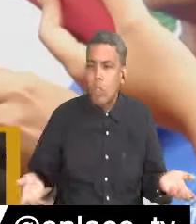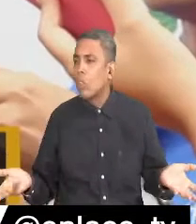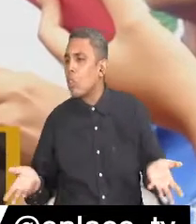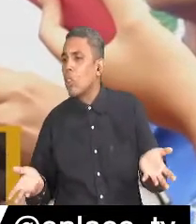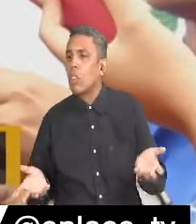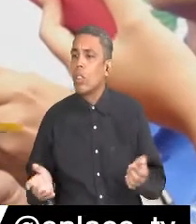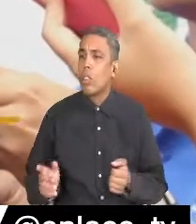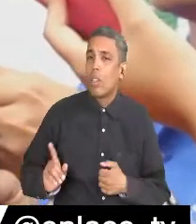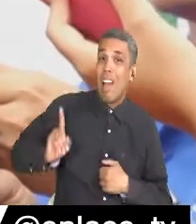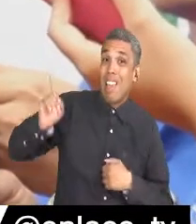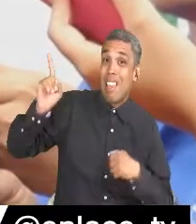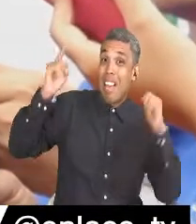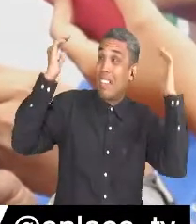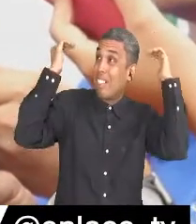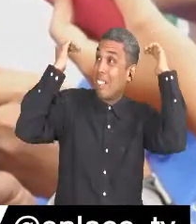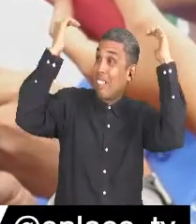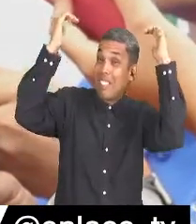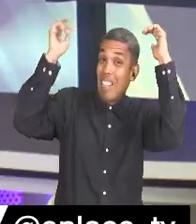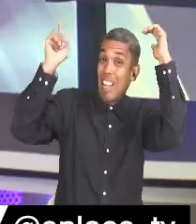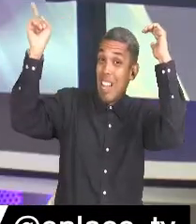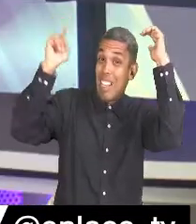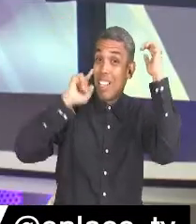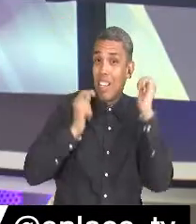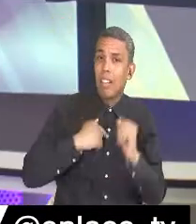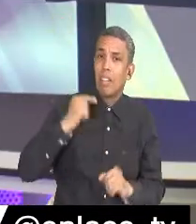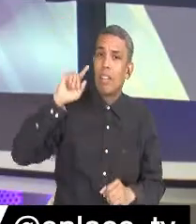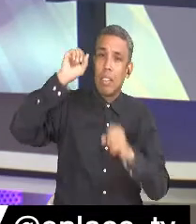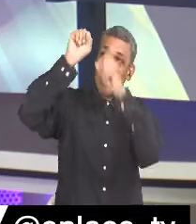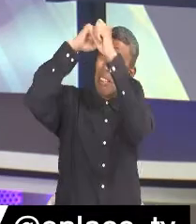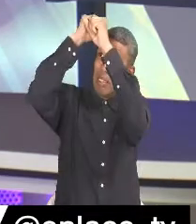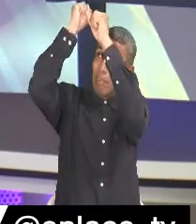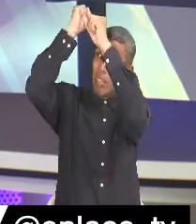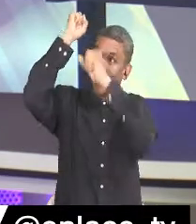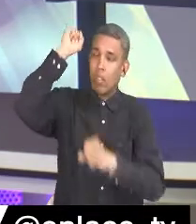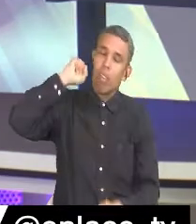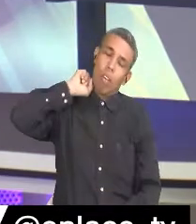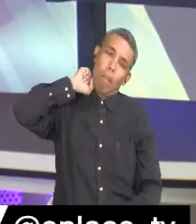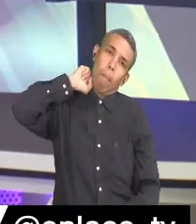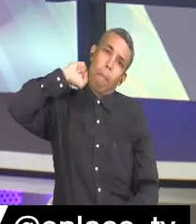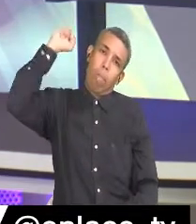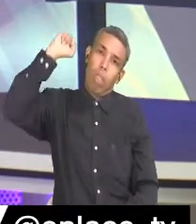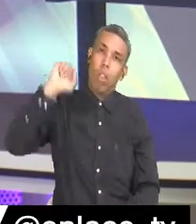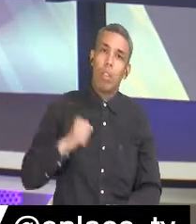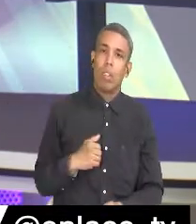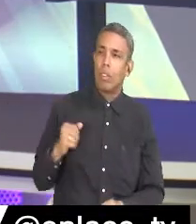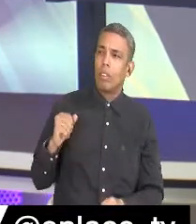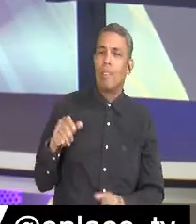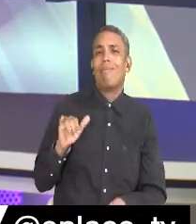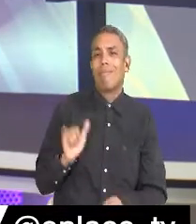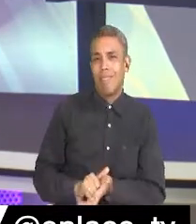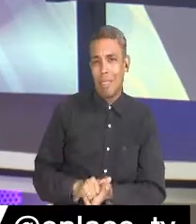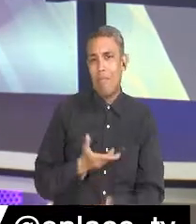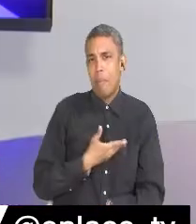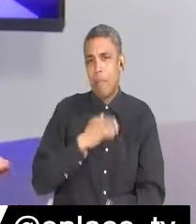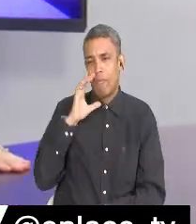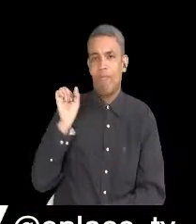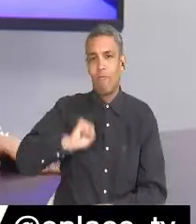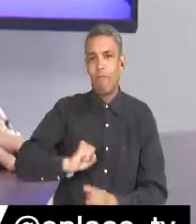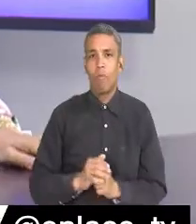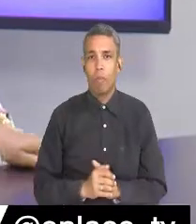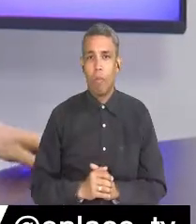del techo de la residencia. Y a propósito de los repetidos suicidios que se registran en la ciudad, en el set de